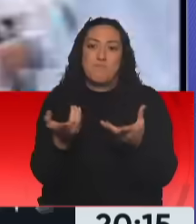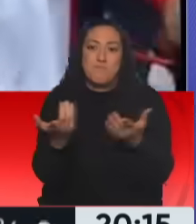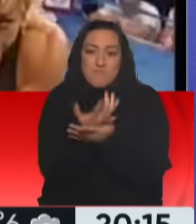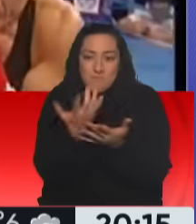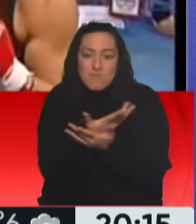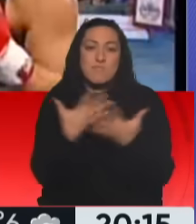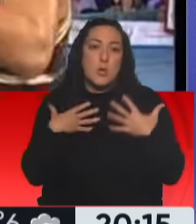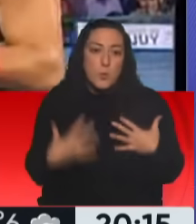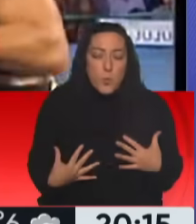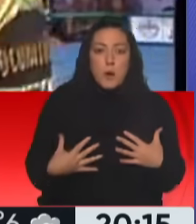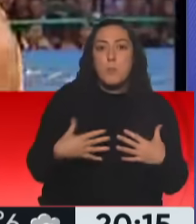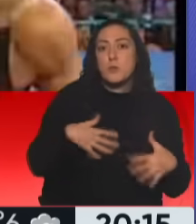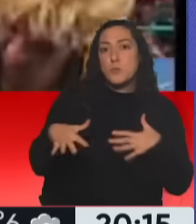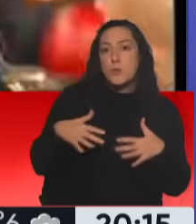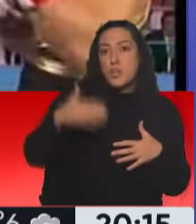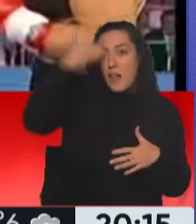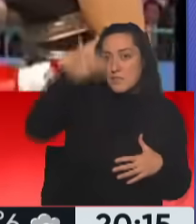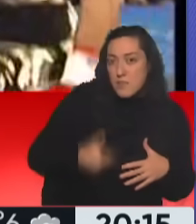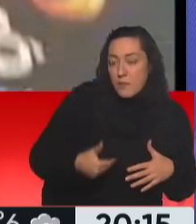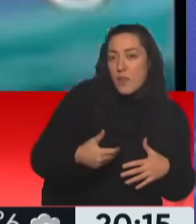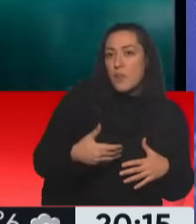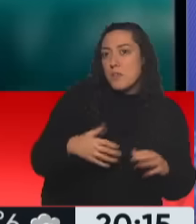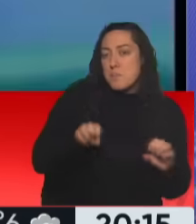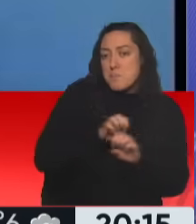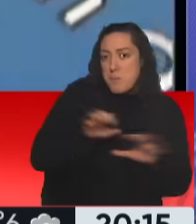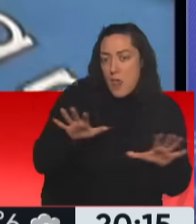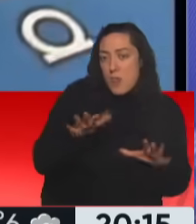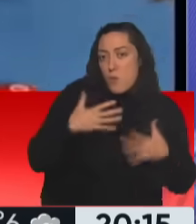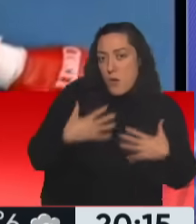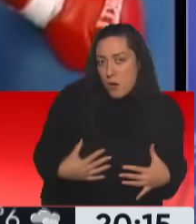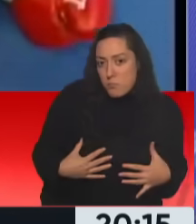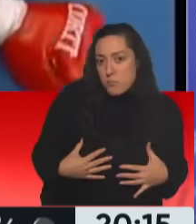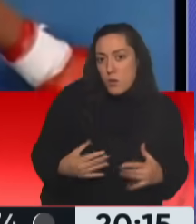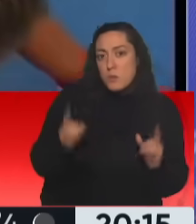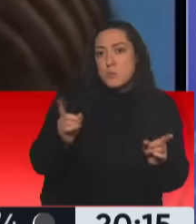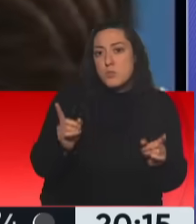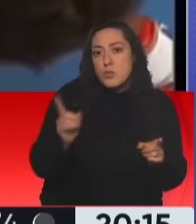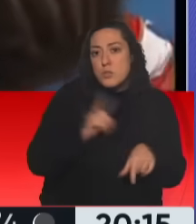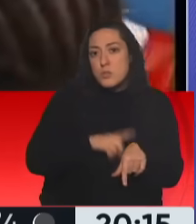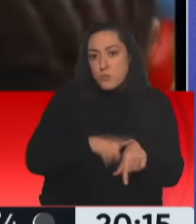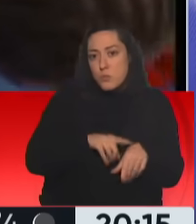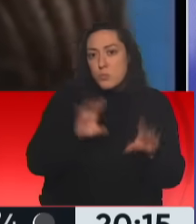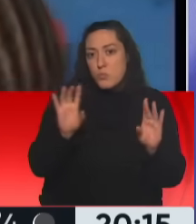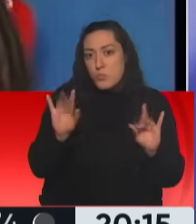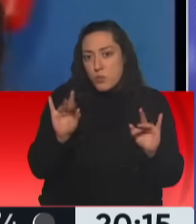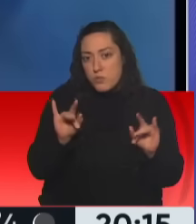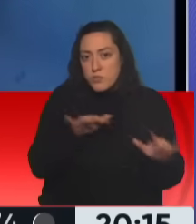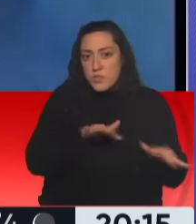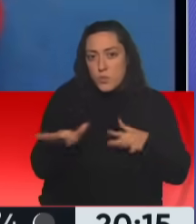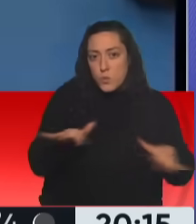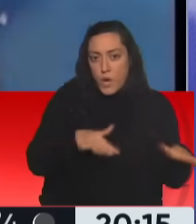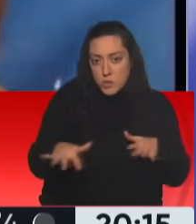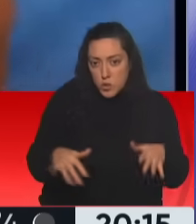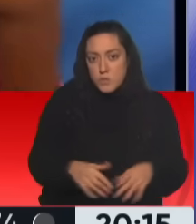el cuadro que teníamos y sobre eso se agrega un cuadro extremadamente grave, muy difícil realmente de Pablo.